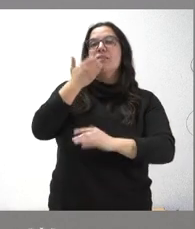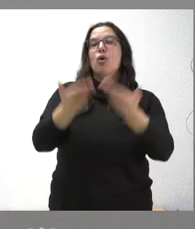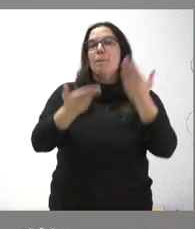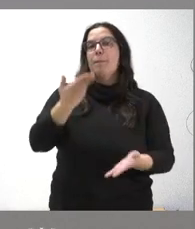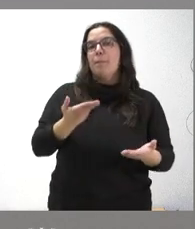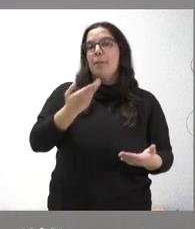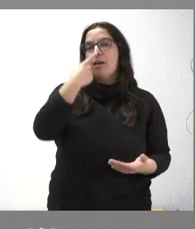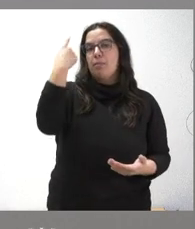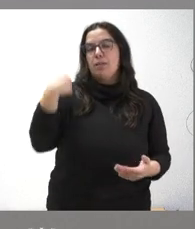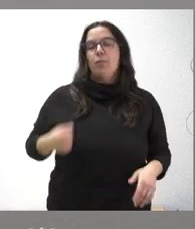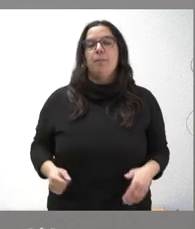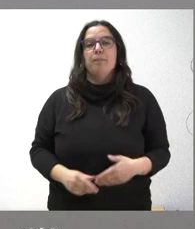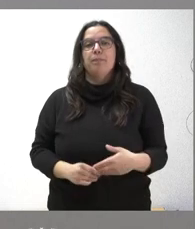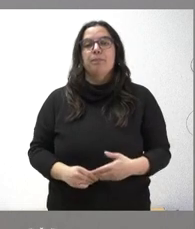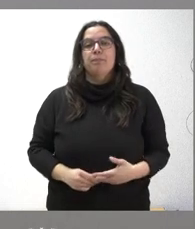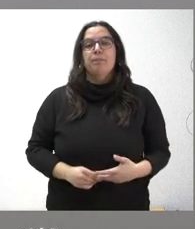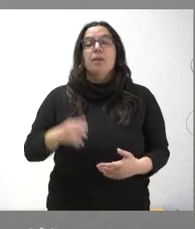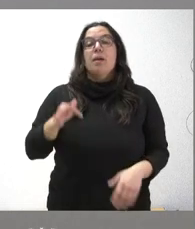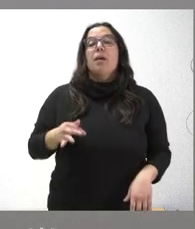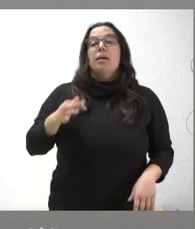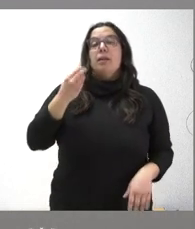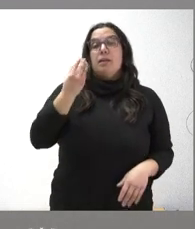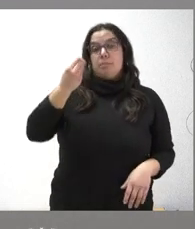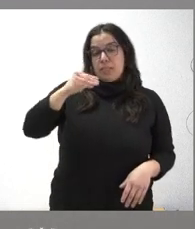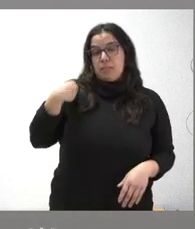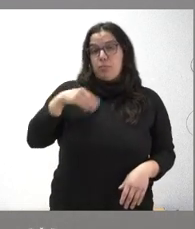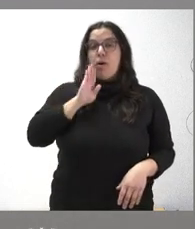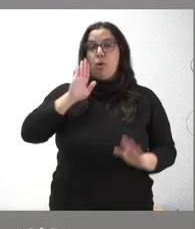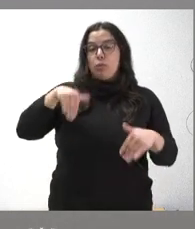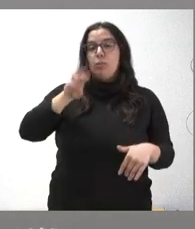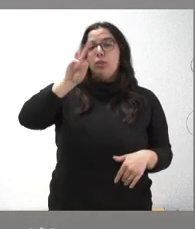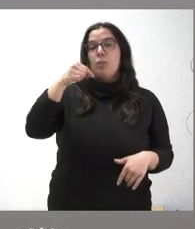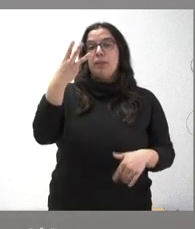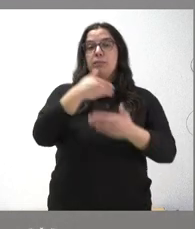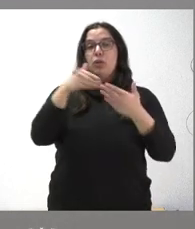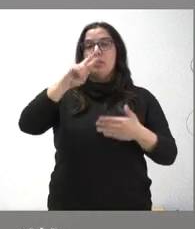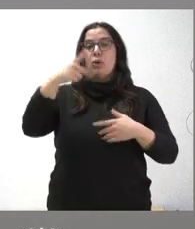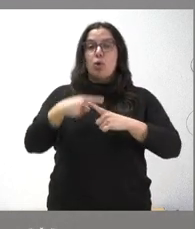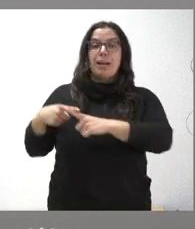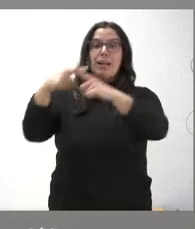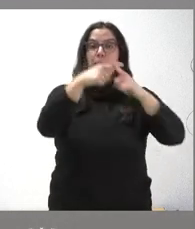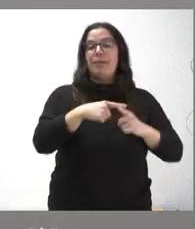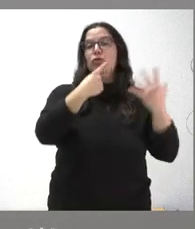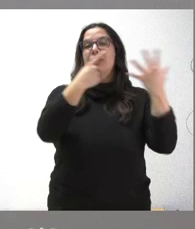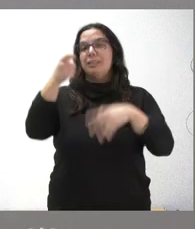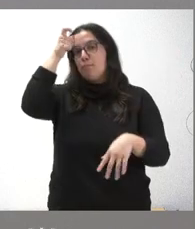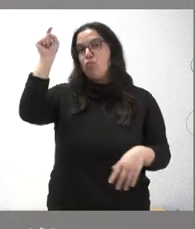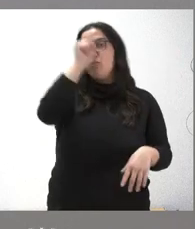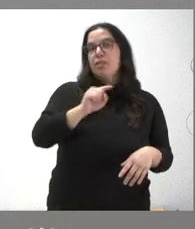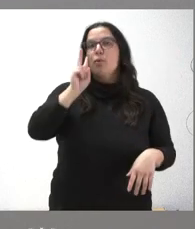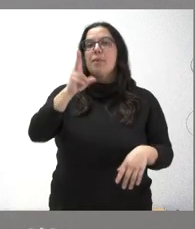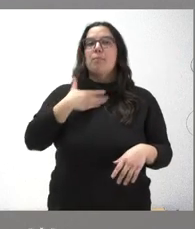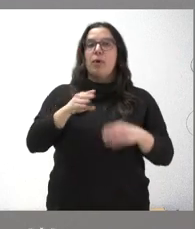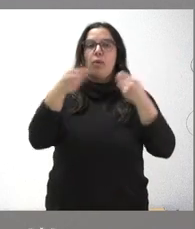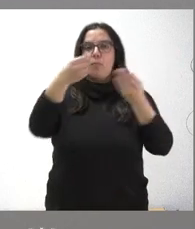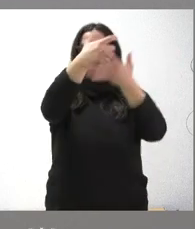año anterior a esto se incorporan estos 3,3 millones de euros cuya distribución En los 66 municipios lo tienen ustedes en